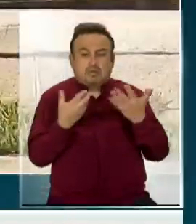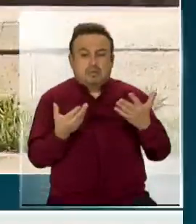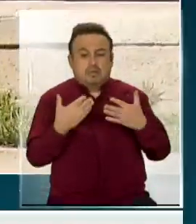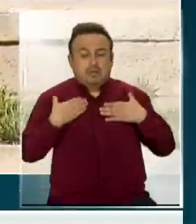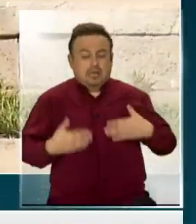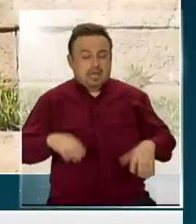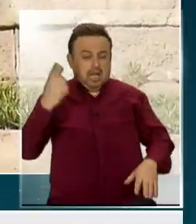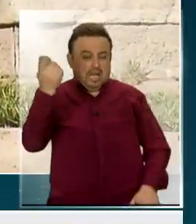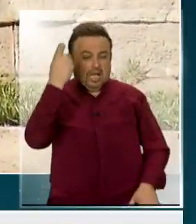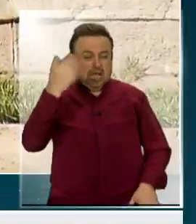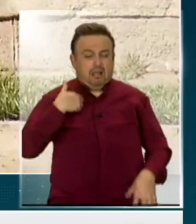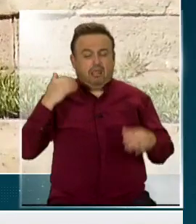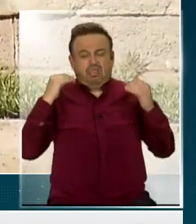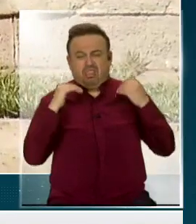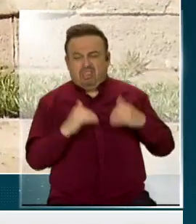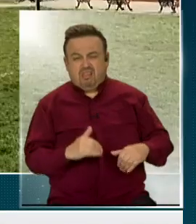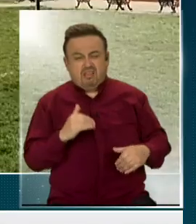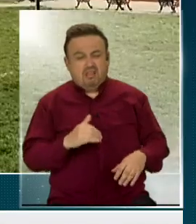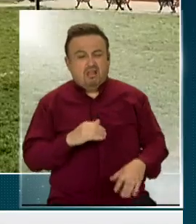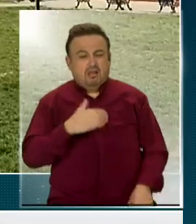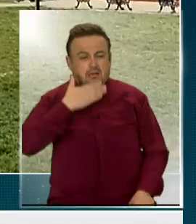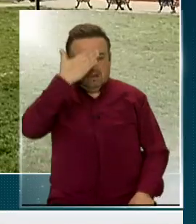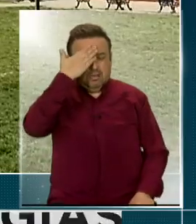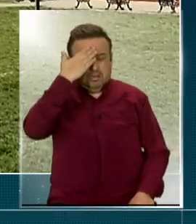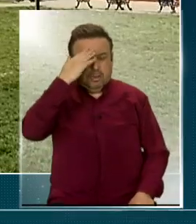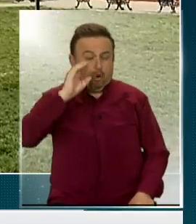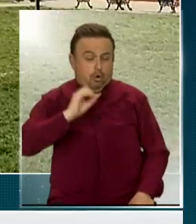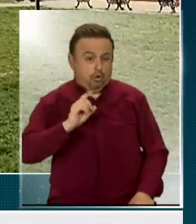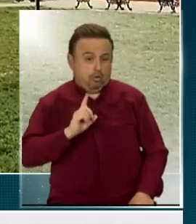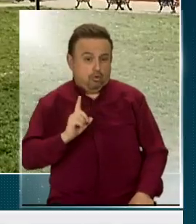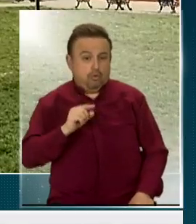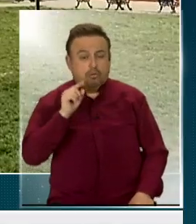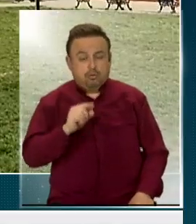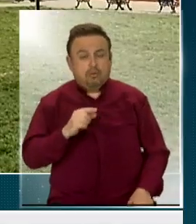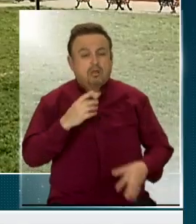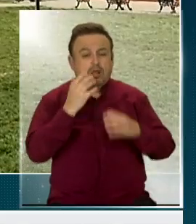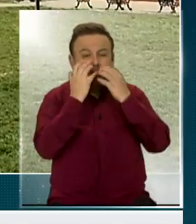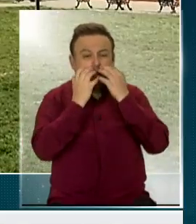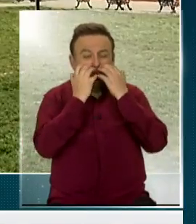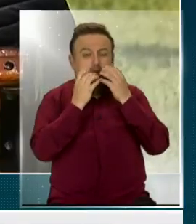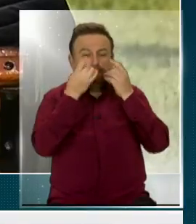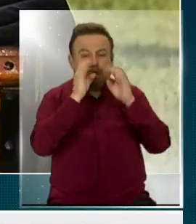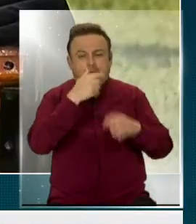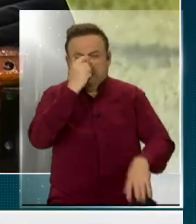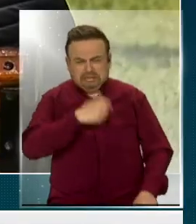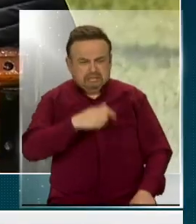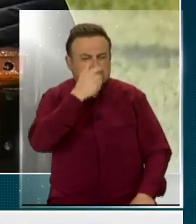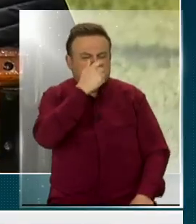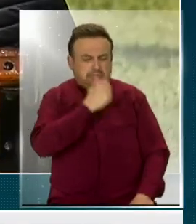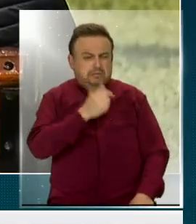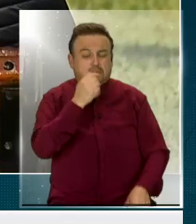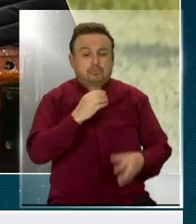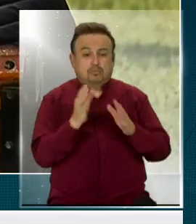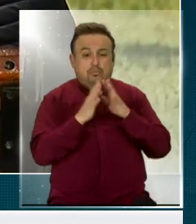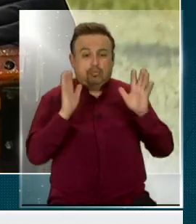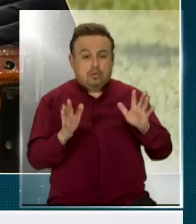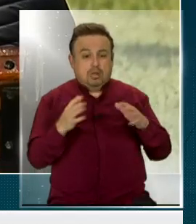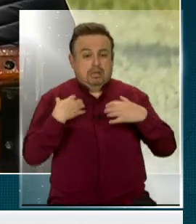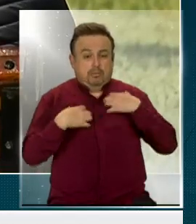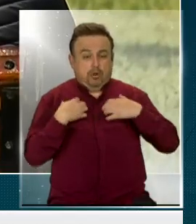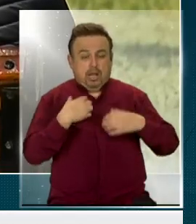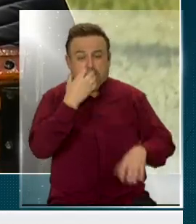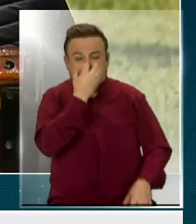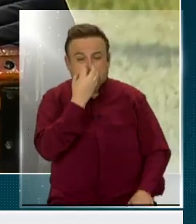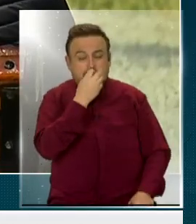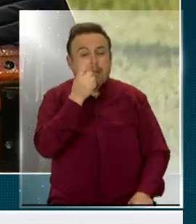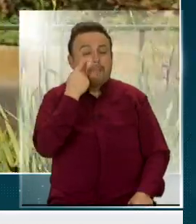estado general, estoy decaída, con o sin fiebre, pero la alergia en general es mucho estornudo, mucha congestión, mucha molestia,